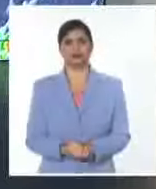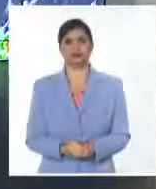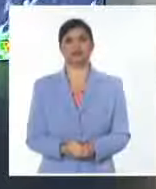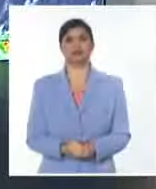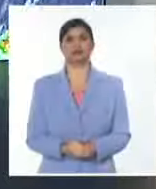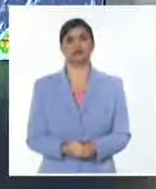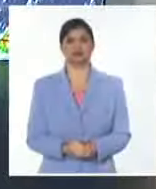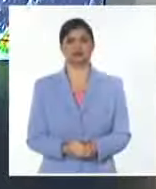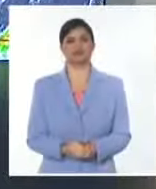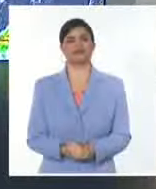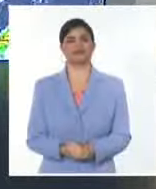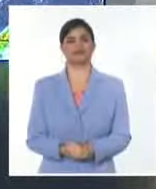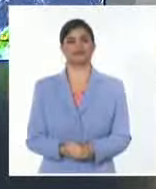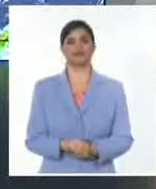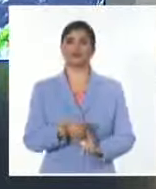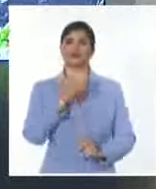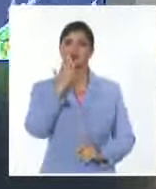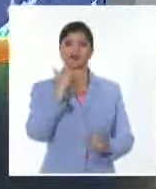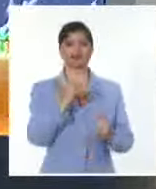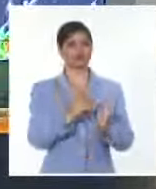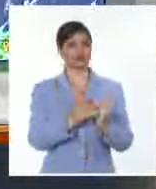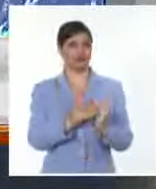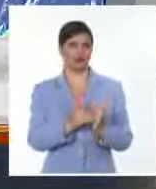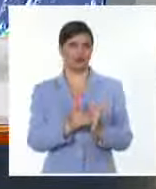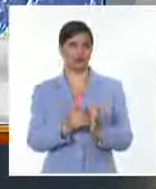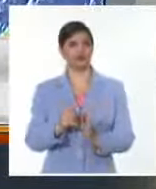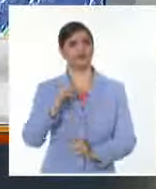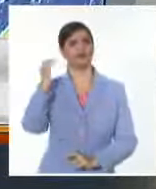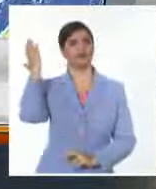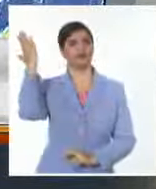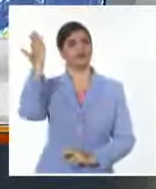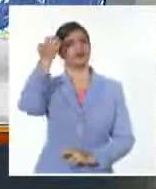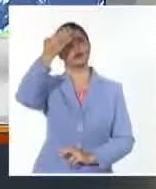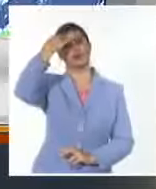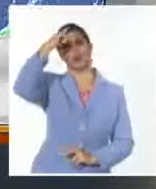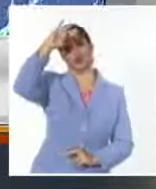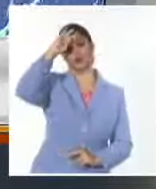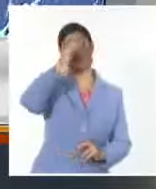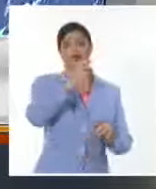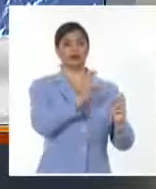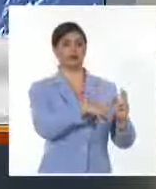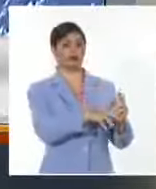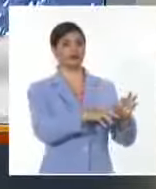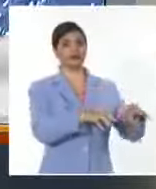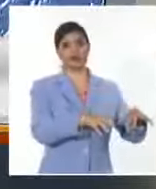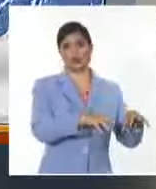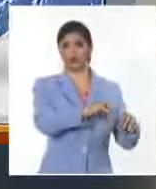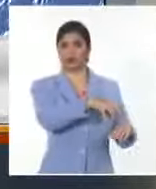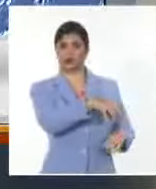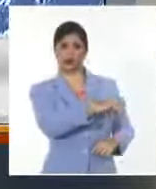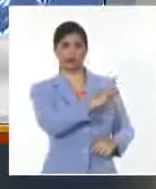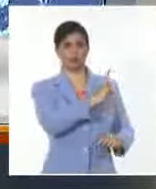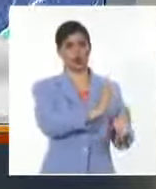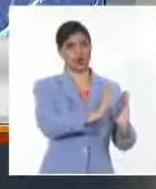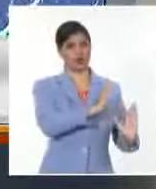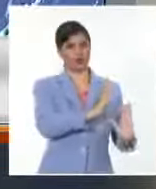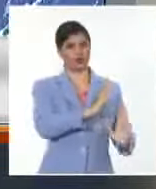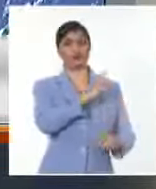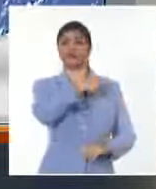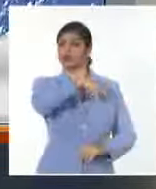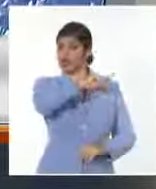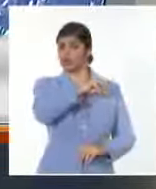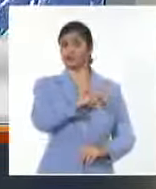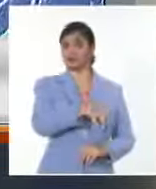Buenas tardes continuaron o han continuado las condiciones favorables para la lluvia en la parte oriental del país también durante la jornada de ayer y esta